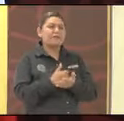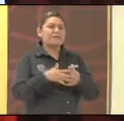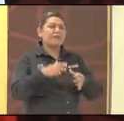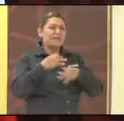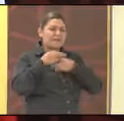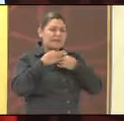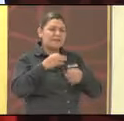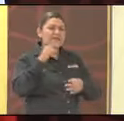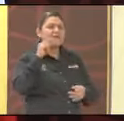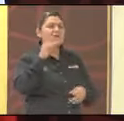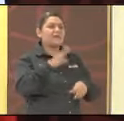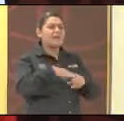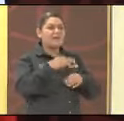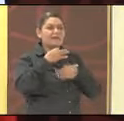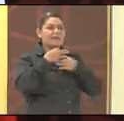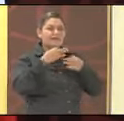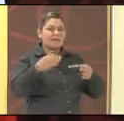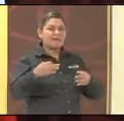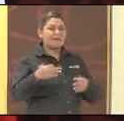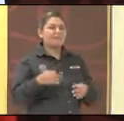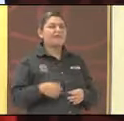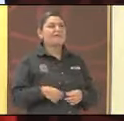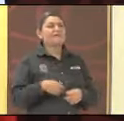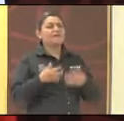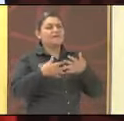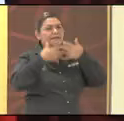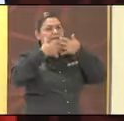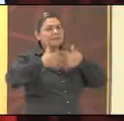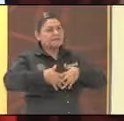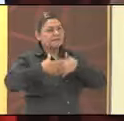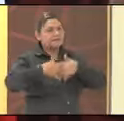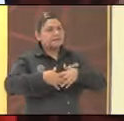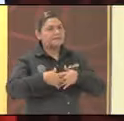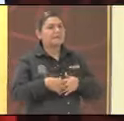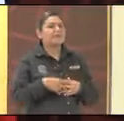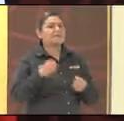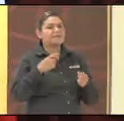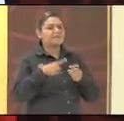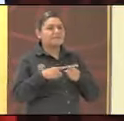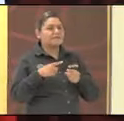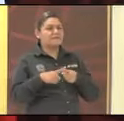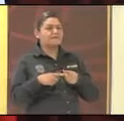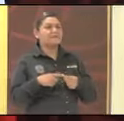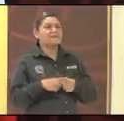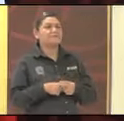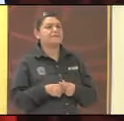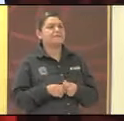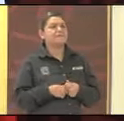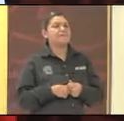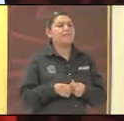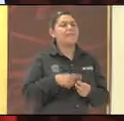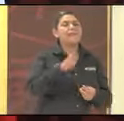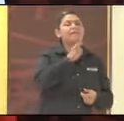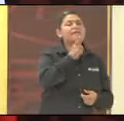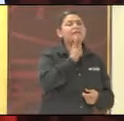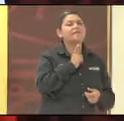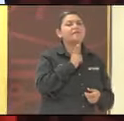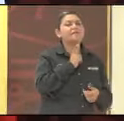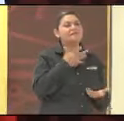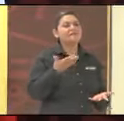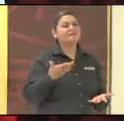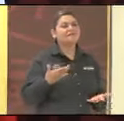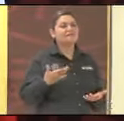anunciadas por él también en las empresas que están realizando los procesos de licuefacción del gas. Así que